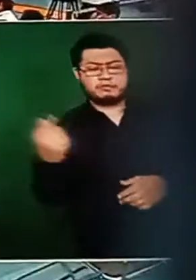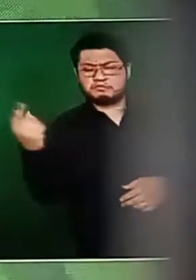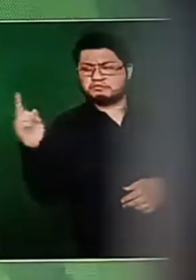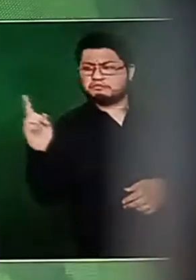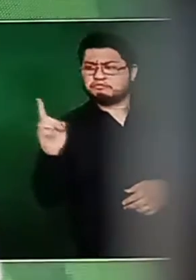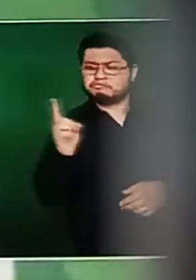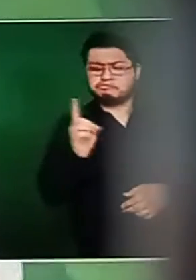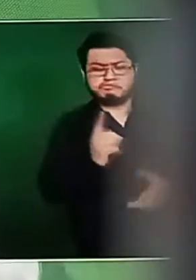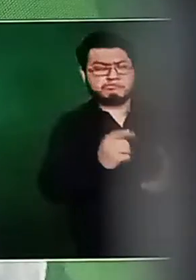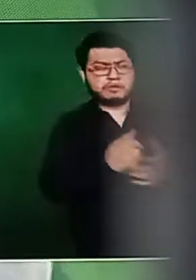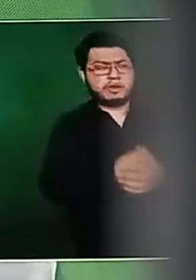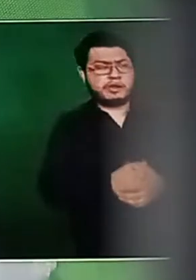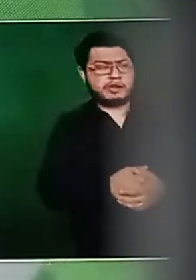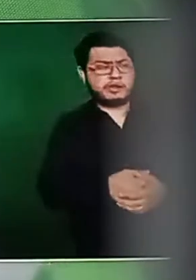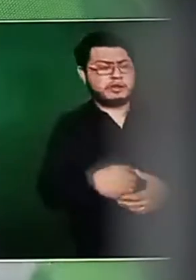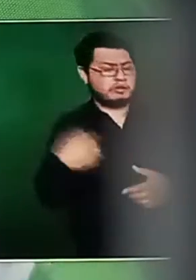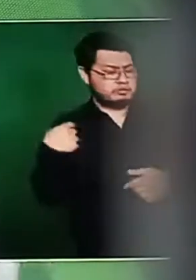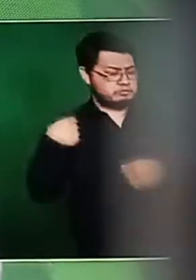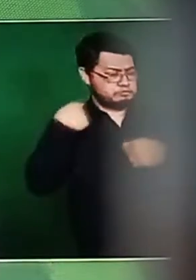y